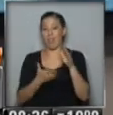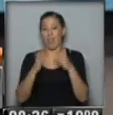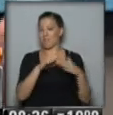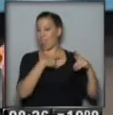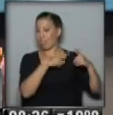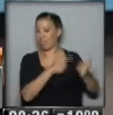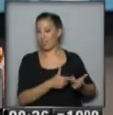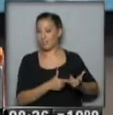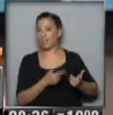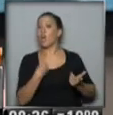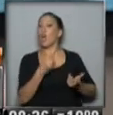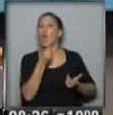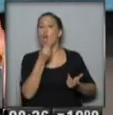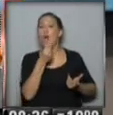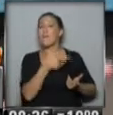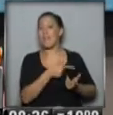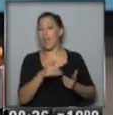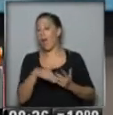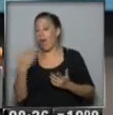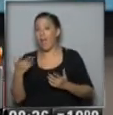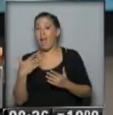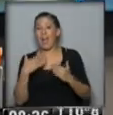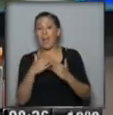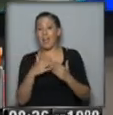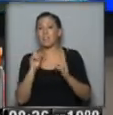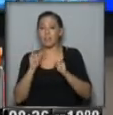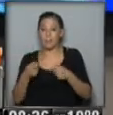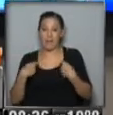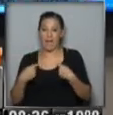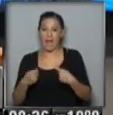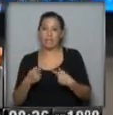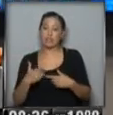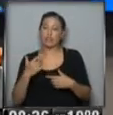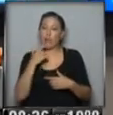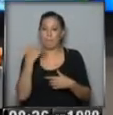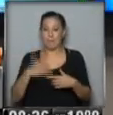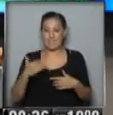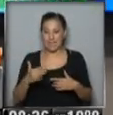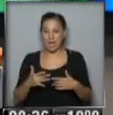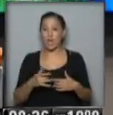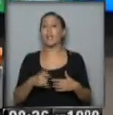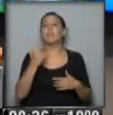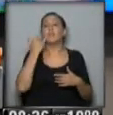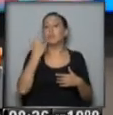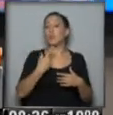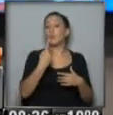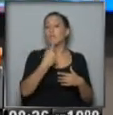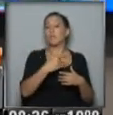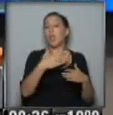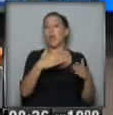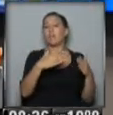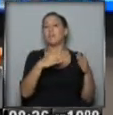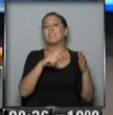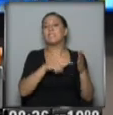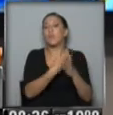en lo que se llama comida fuera del hogar también tiene un gasto más alto y un hogar de alguna ciudad